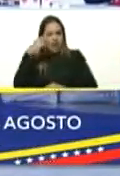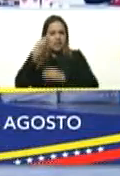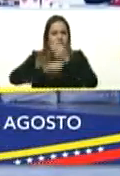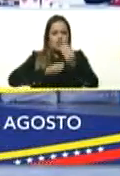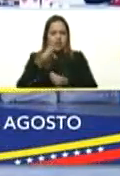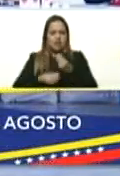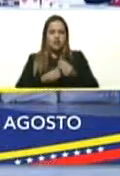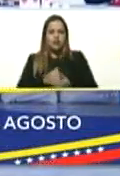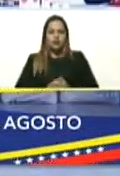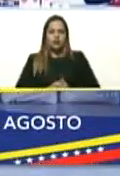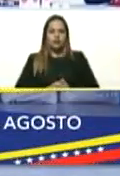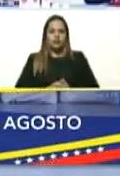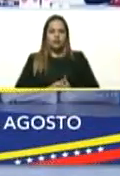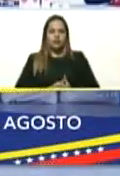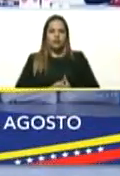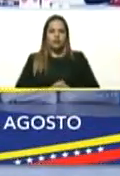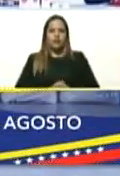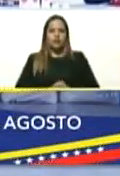cumplieron